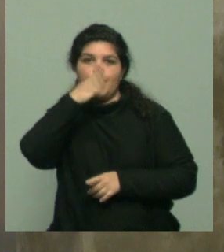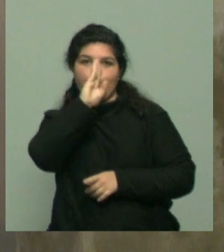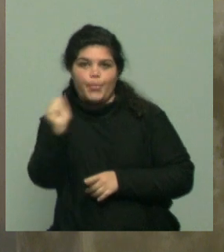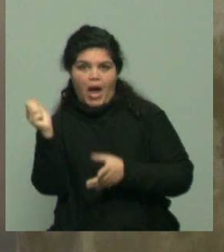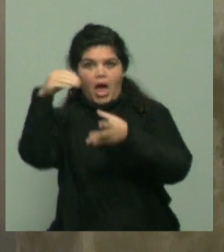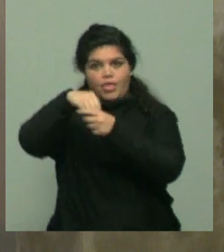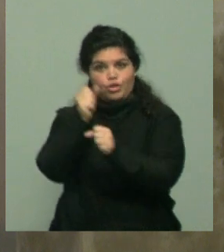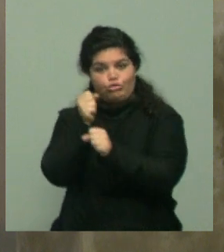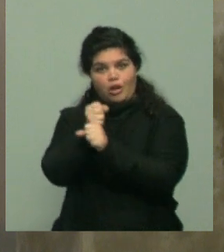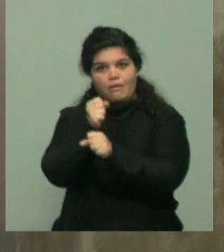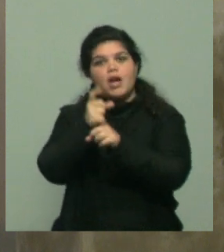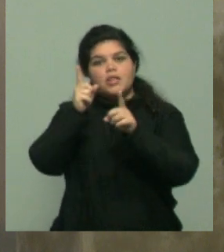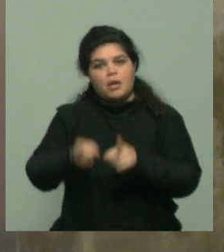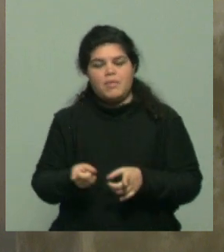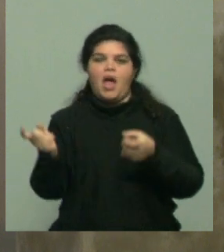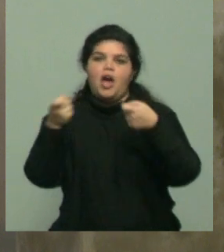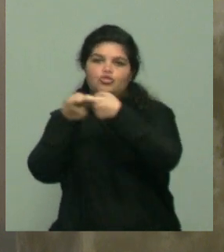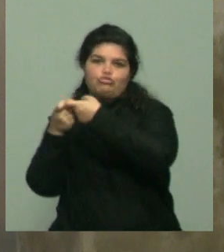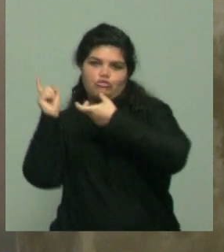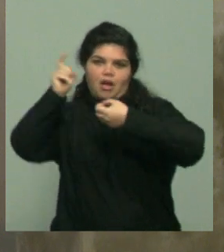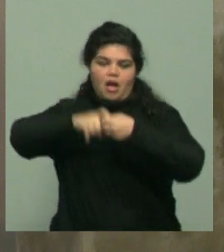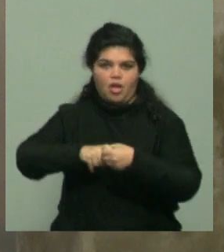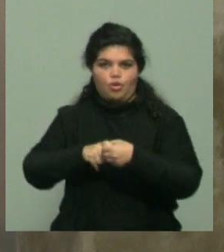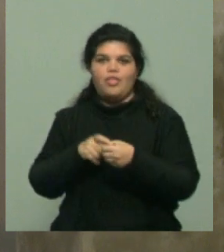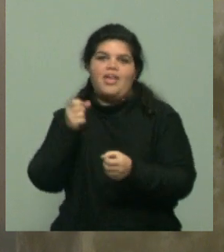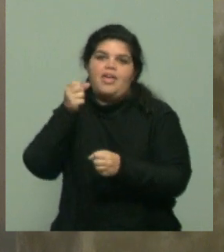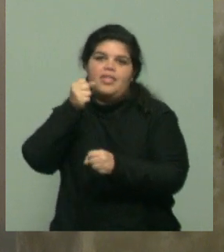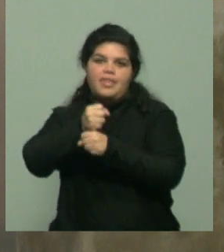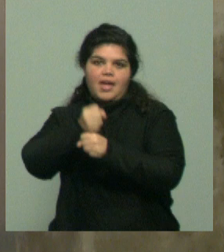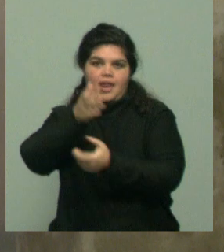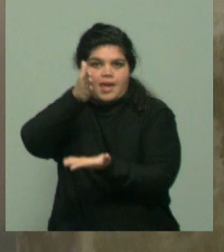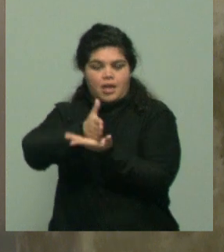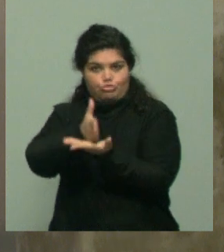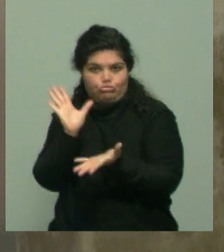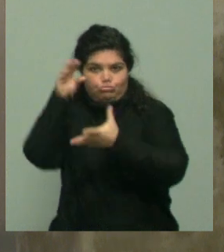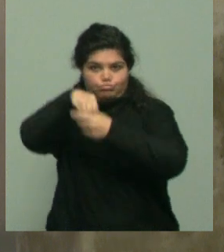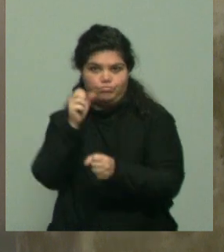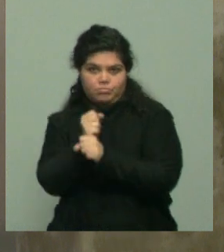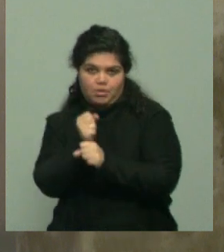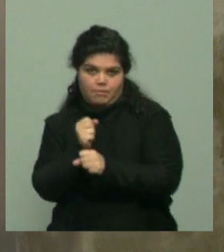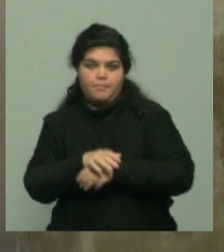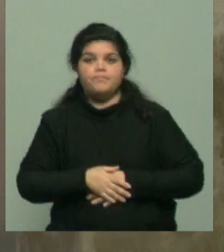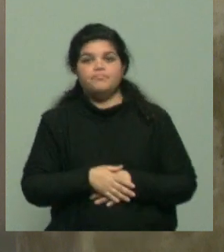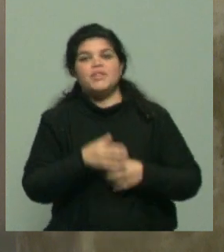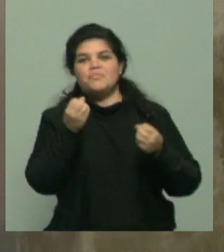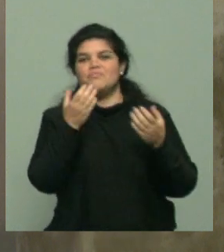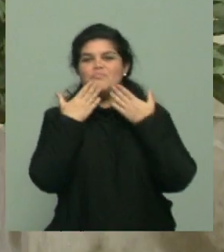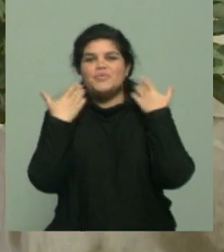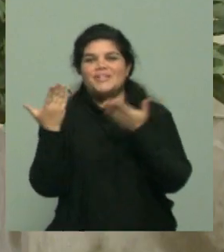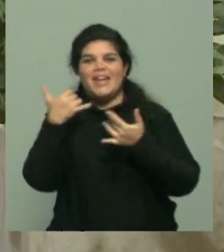Asociación Argentina del Derecho del Trabajo y de la Seguridad Social, a quien tenemos en una videollamada. Lucas, bienvenido, muchas gracias por